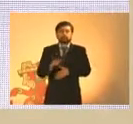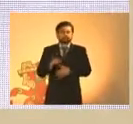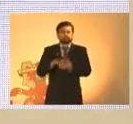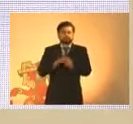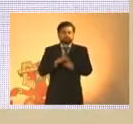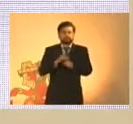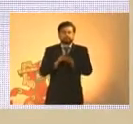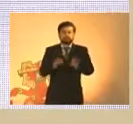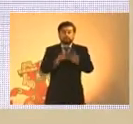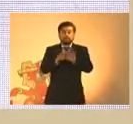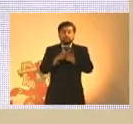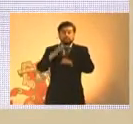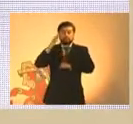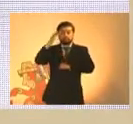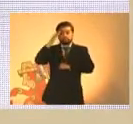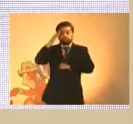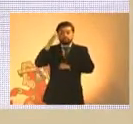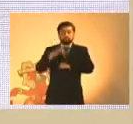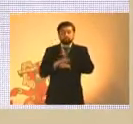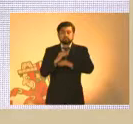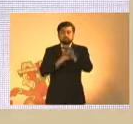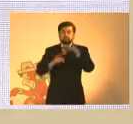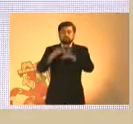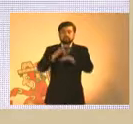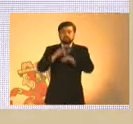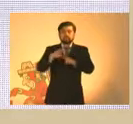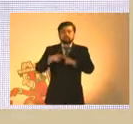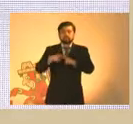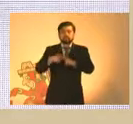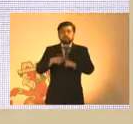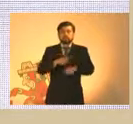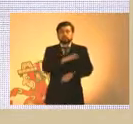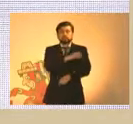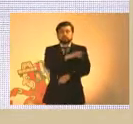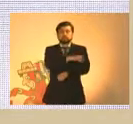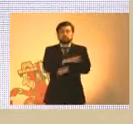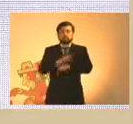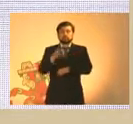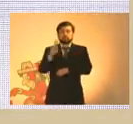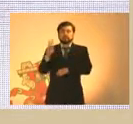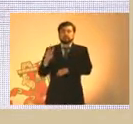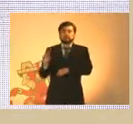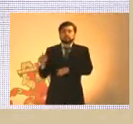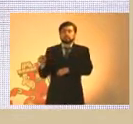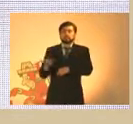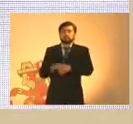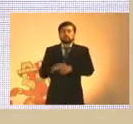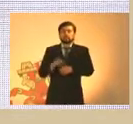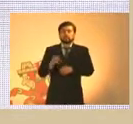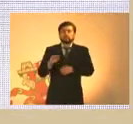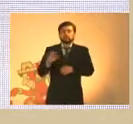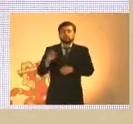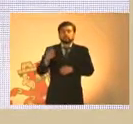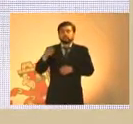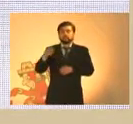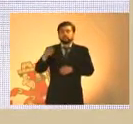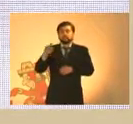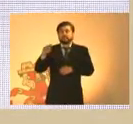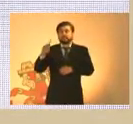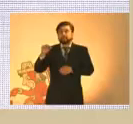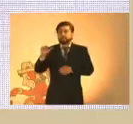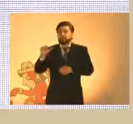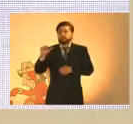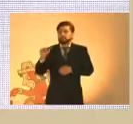y el maestro de todos la figura principal era el general venezolano francisco de miranda